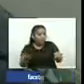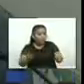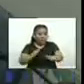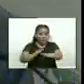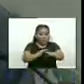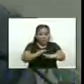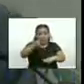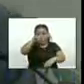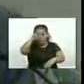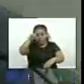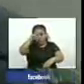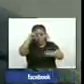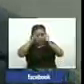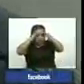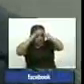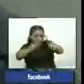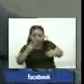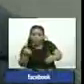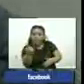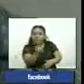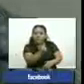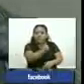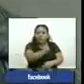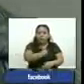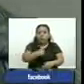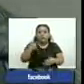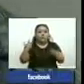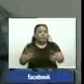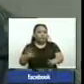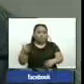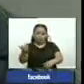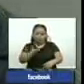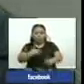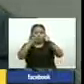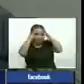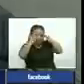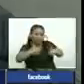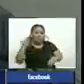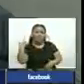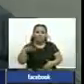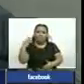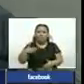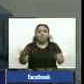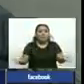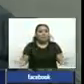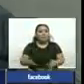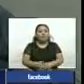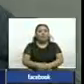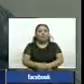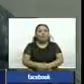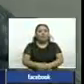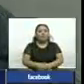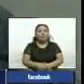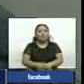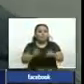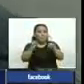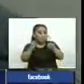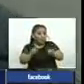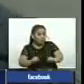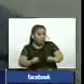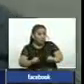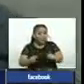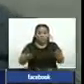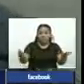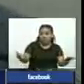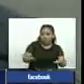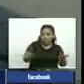trabajamos en atención a víctimas, es nuestra especialidad y es lo que podemos y lo que debemos